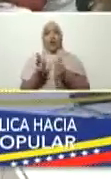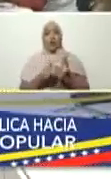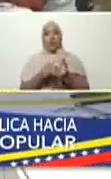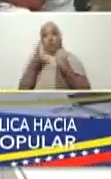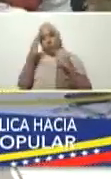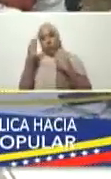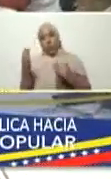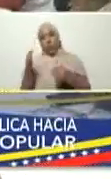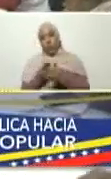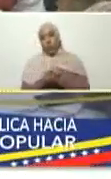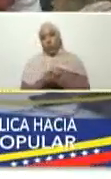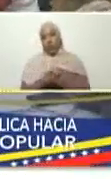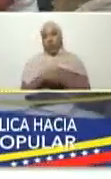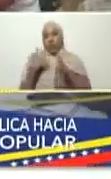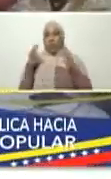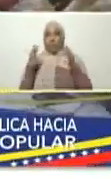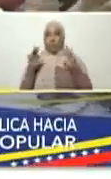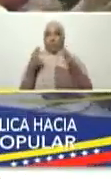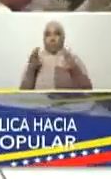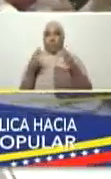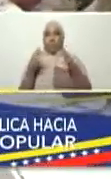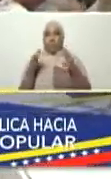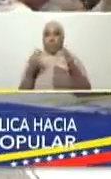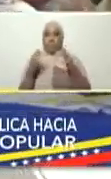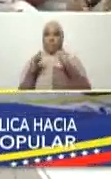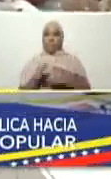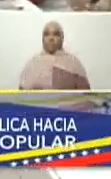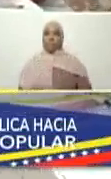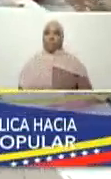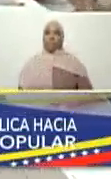Saludos a los altos. Un aplauso, ¿usted no lo aplaude? ¿Ah?